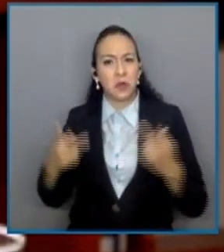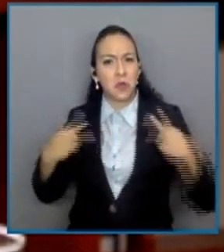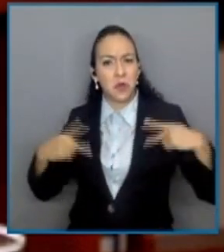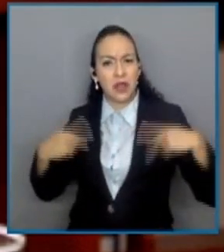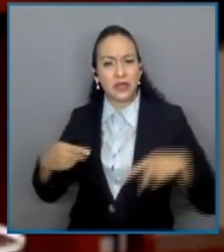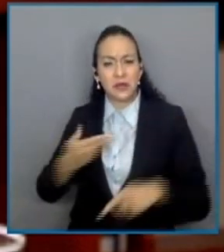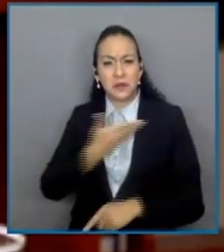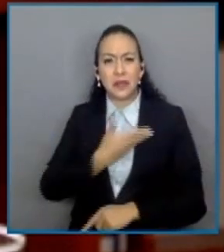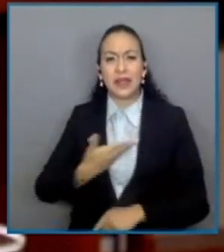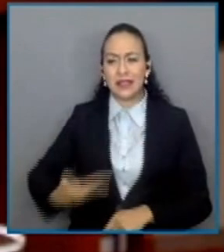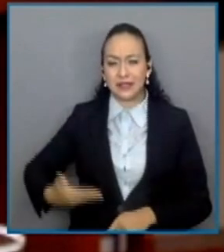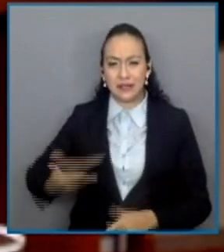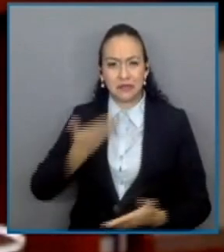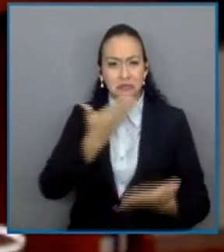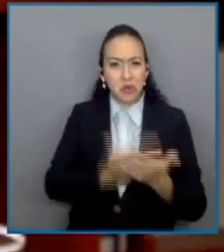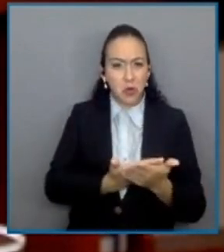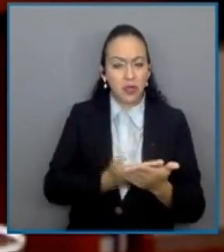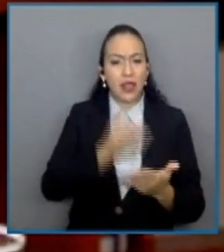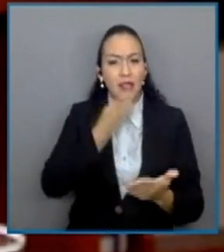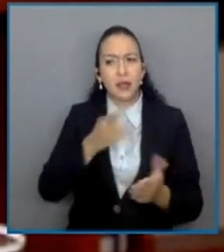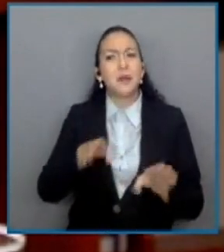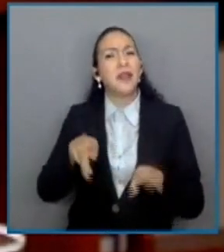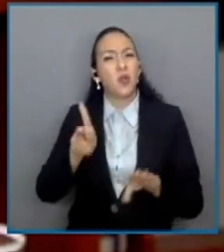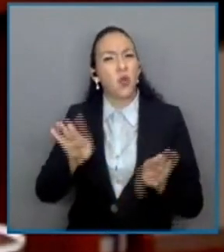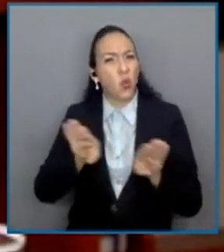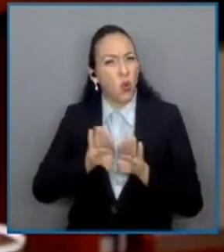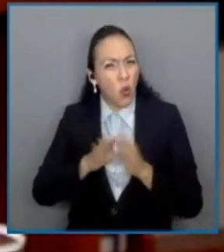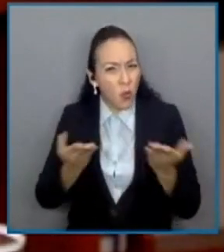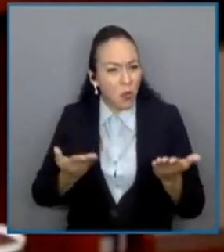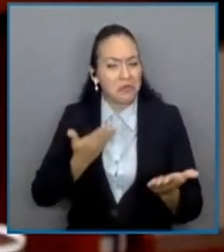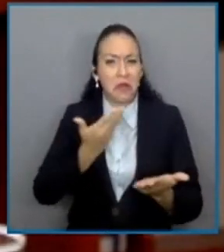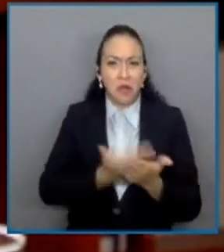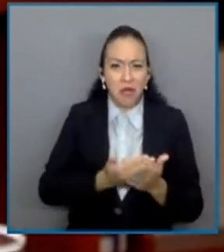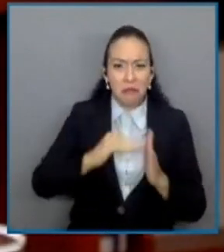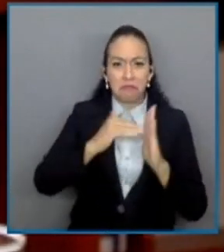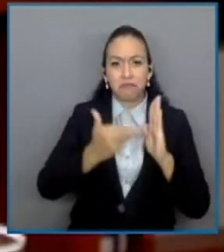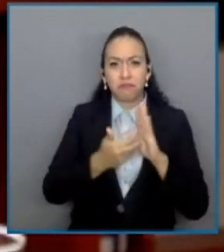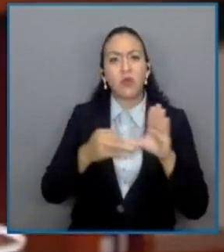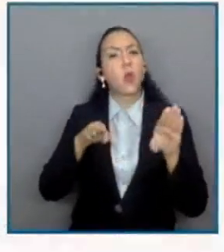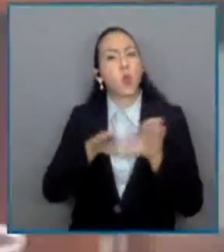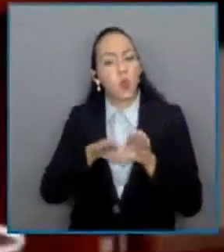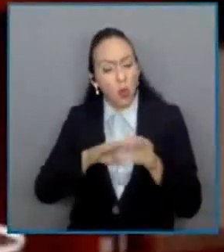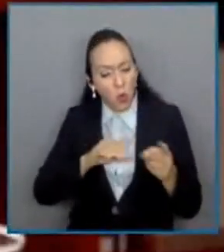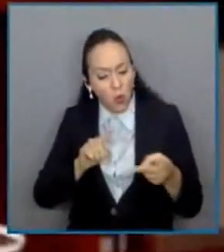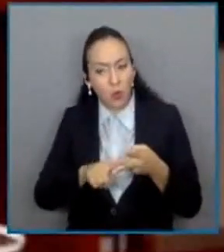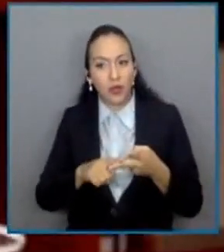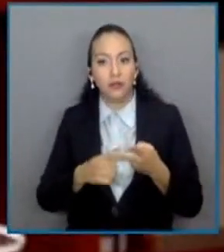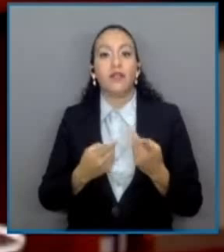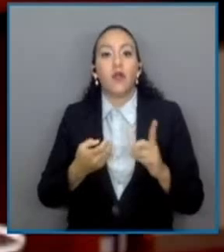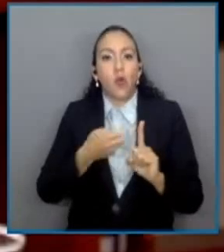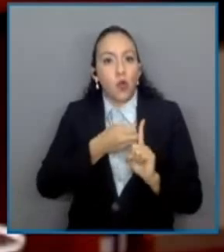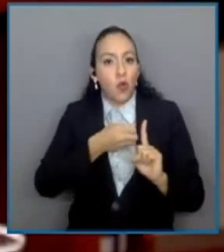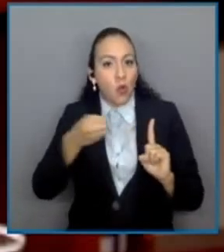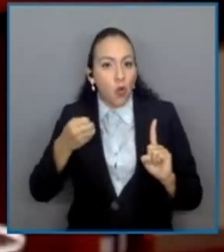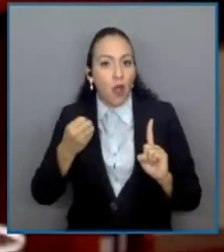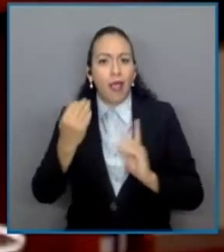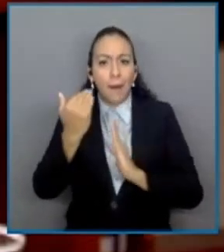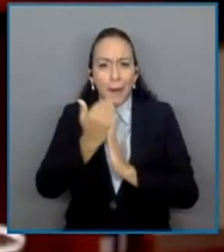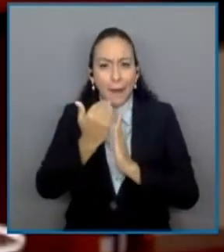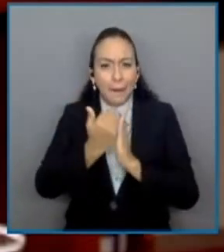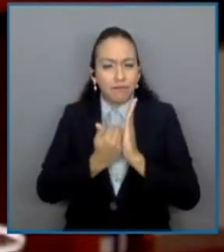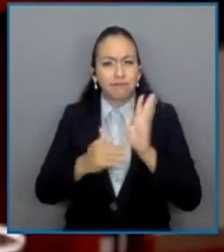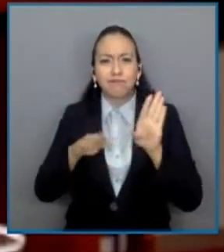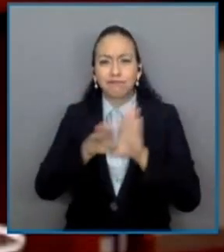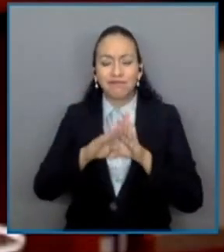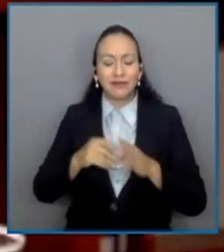implementar, qué sistema se va a llevar. O sea, la misma operatividad me preocupa. Esa preocupación